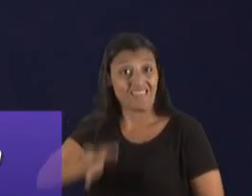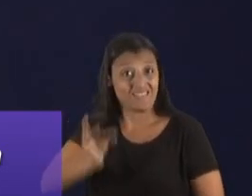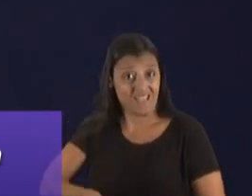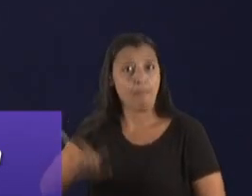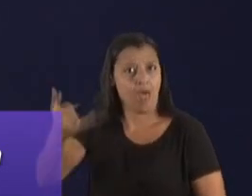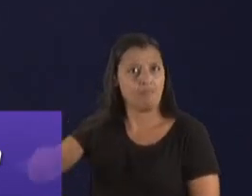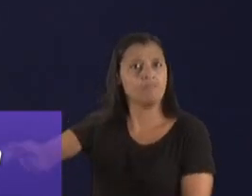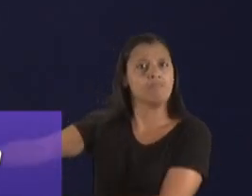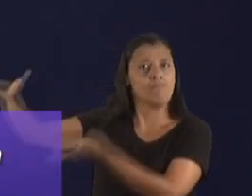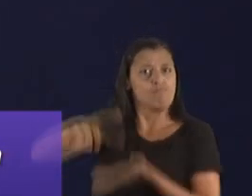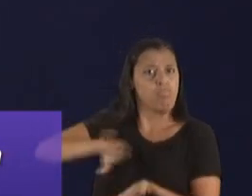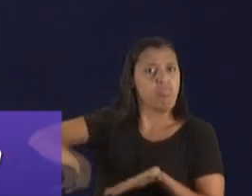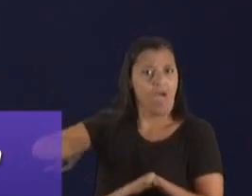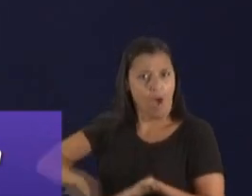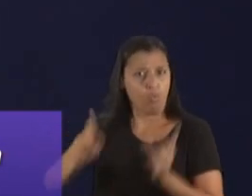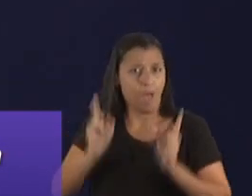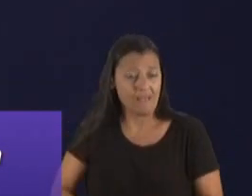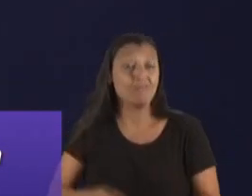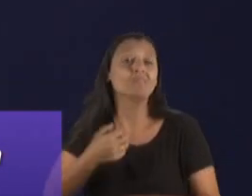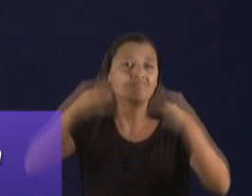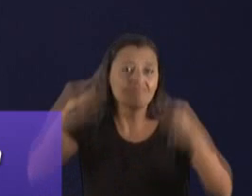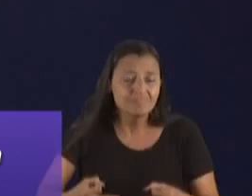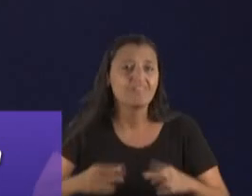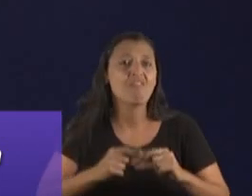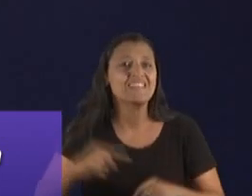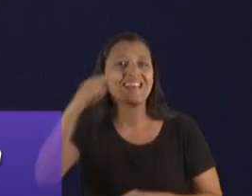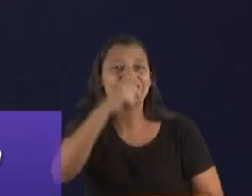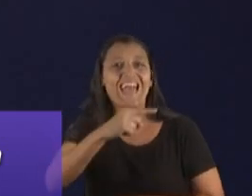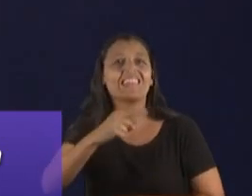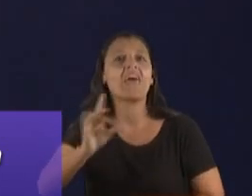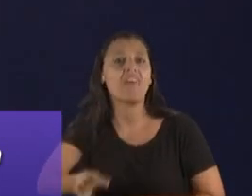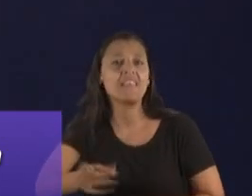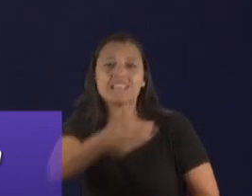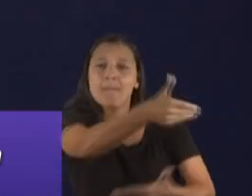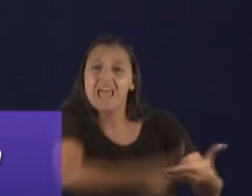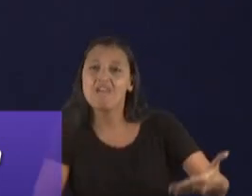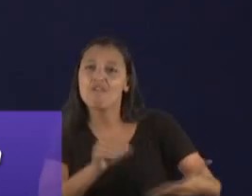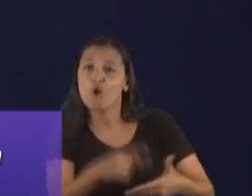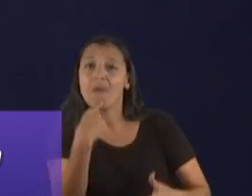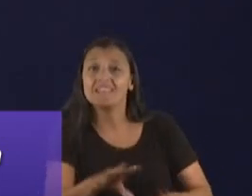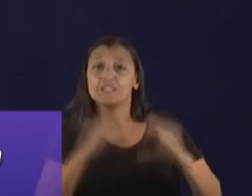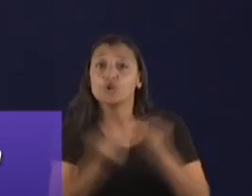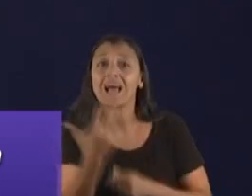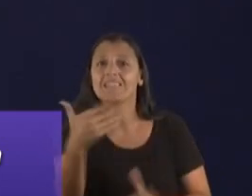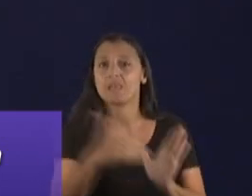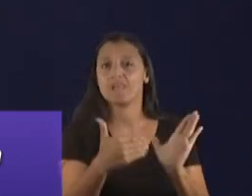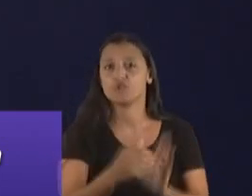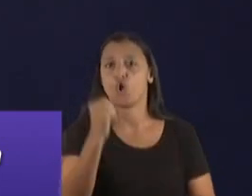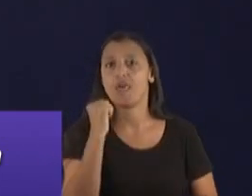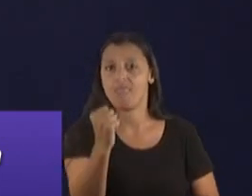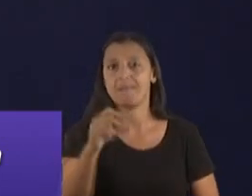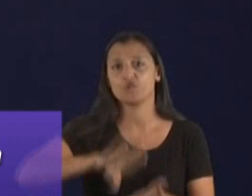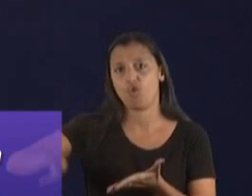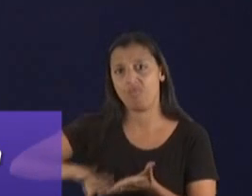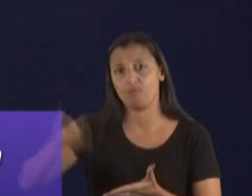foto de este informe, en realidad es al 7 de diciembre la foto del informe, de 3 billones de pesos. 3